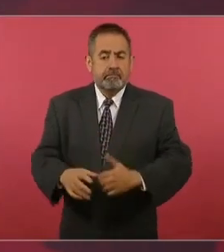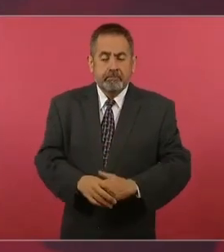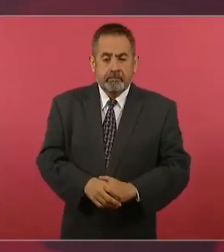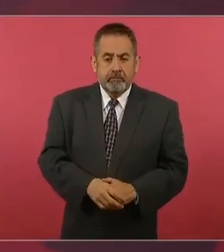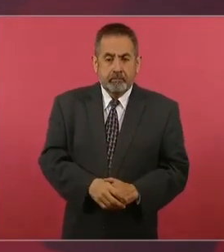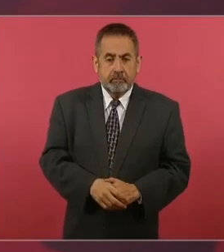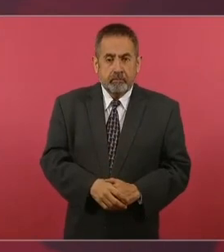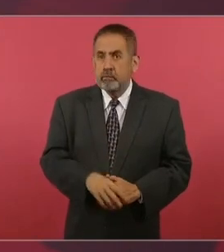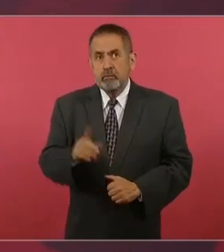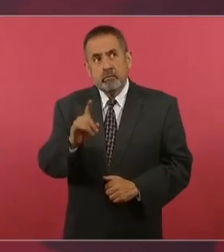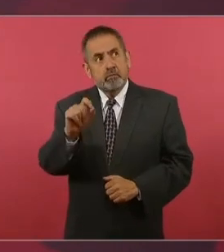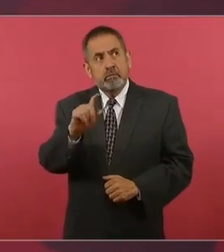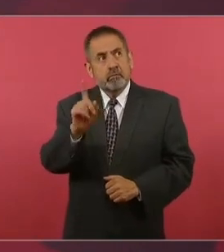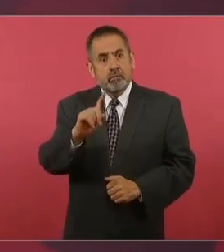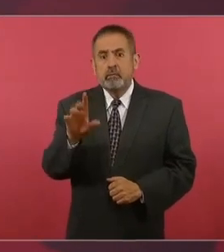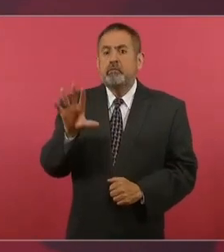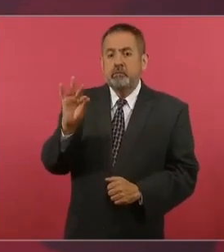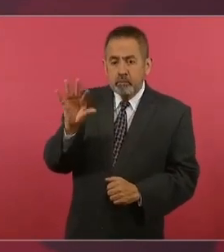Perdón,